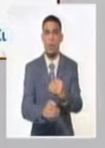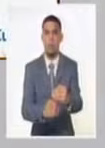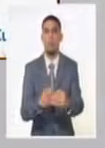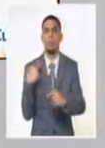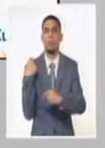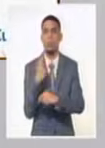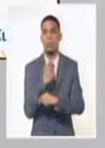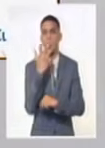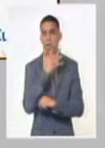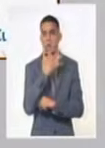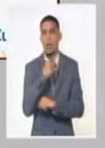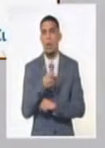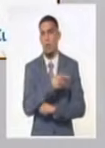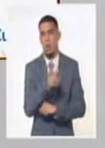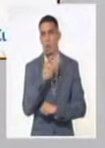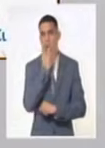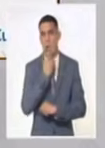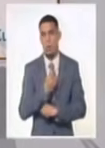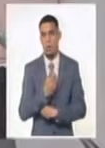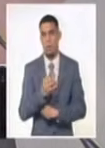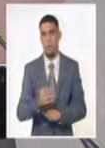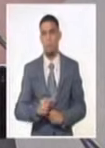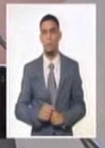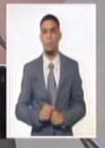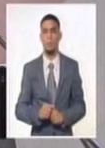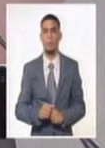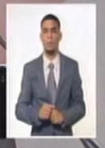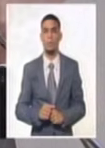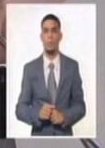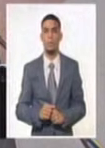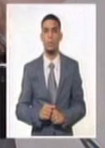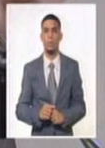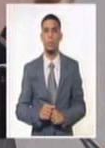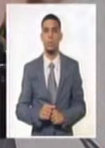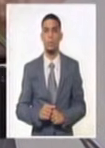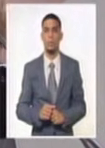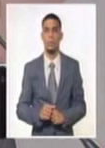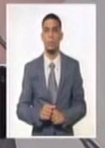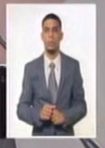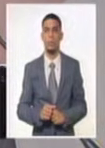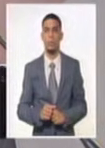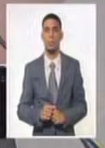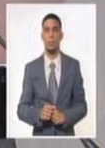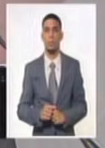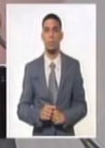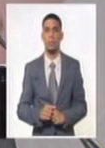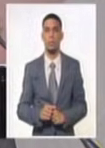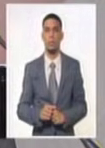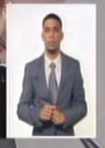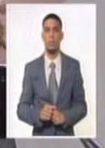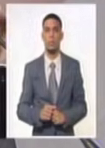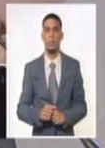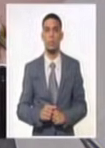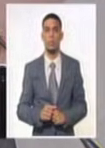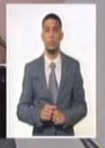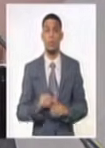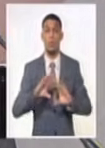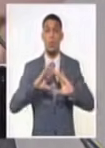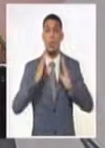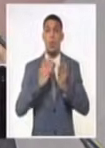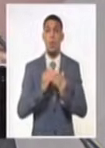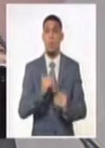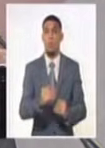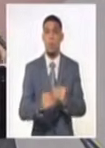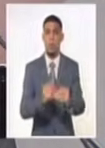función fundamental. Hay que decir también que además de todas estos procesos de comunicación,